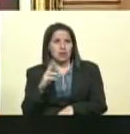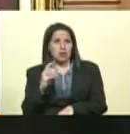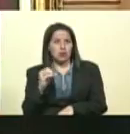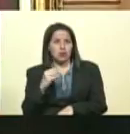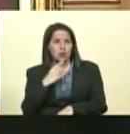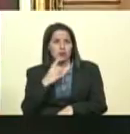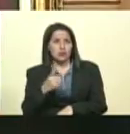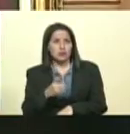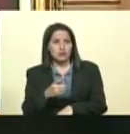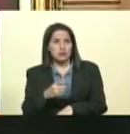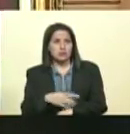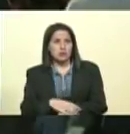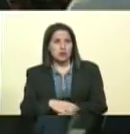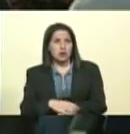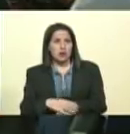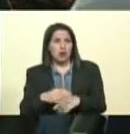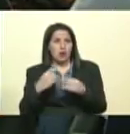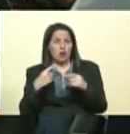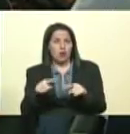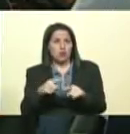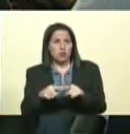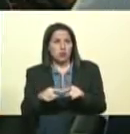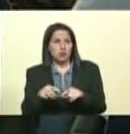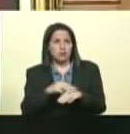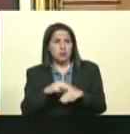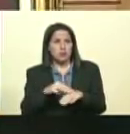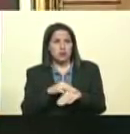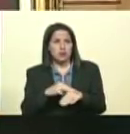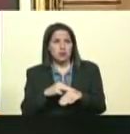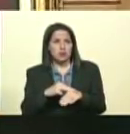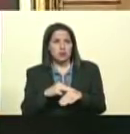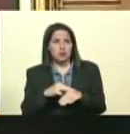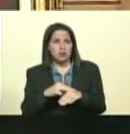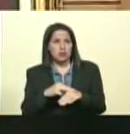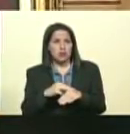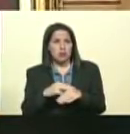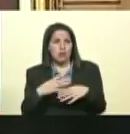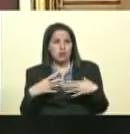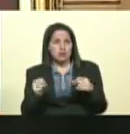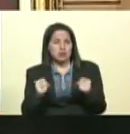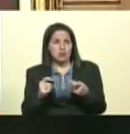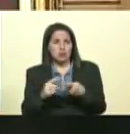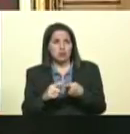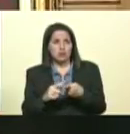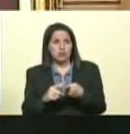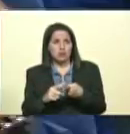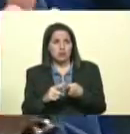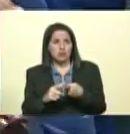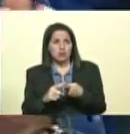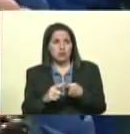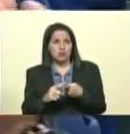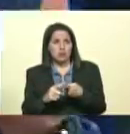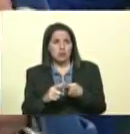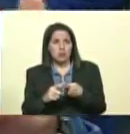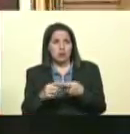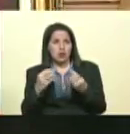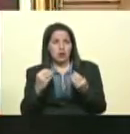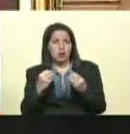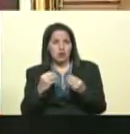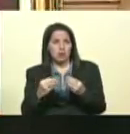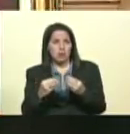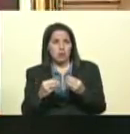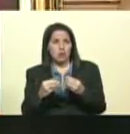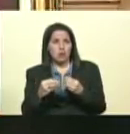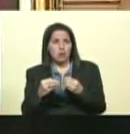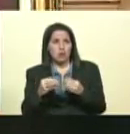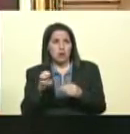Planificación, a Luis López, ministro de Salud, a Néstor Valentín Ovalles, a Erika